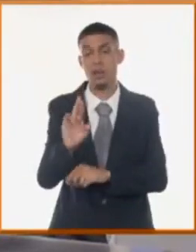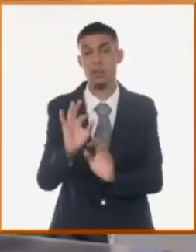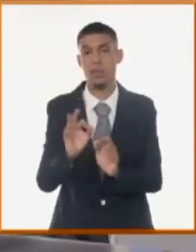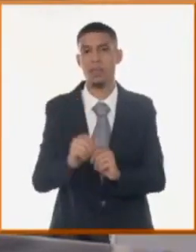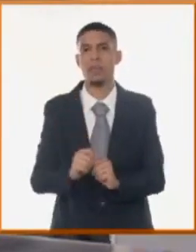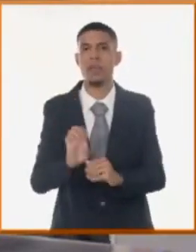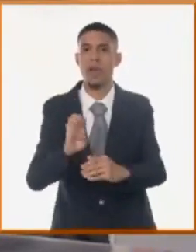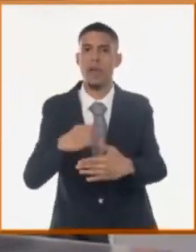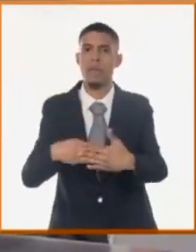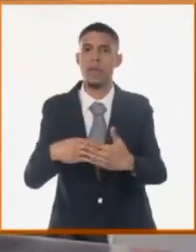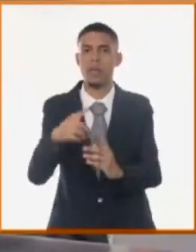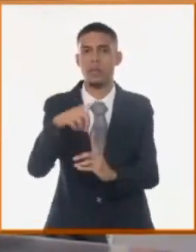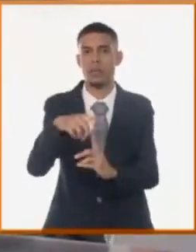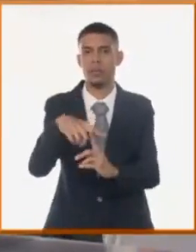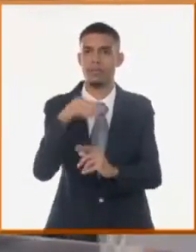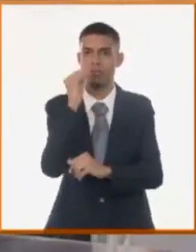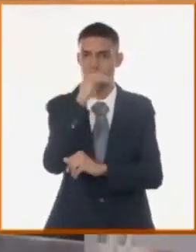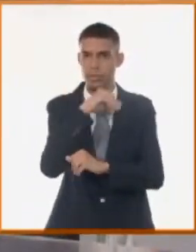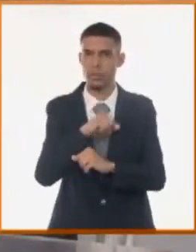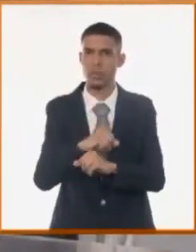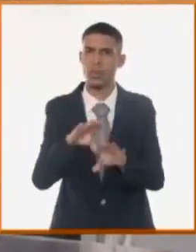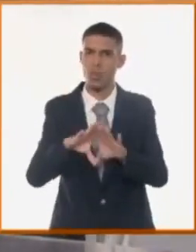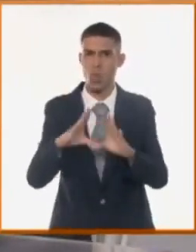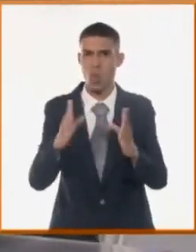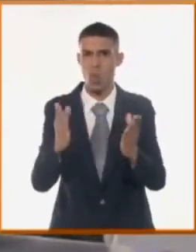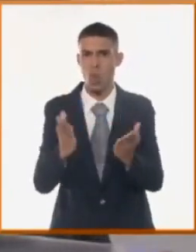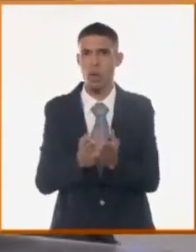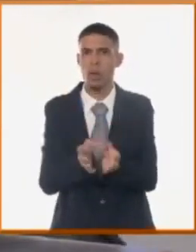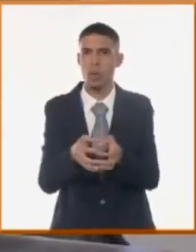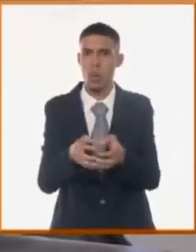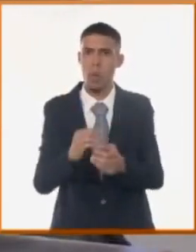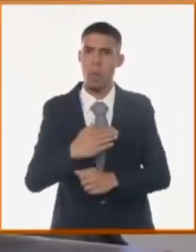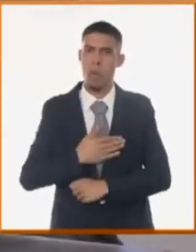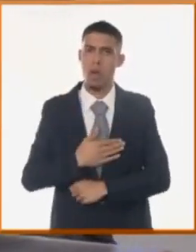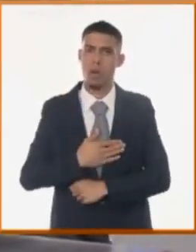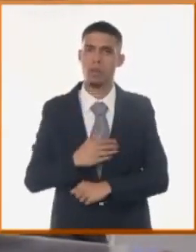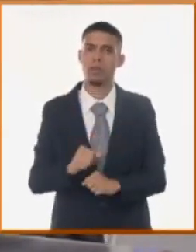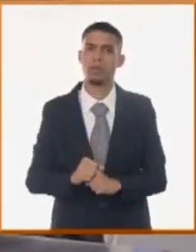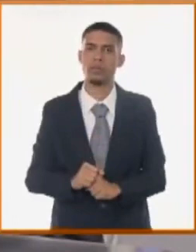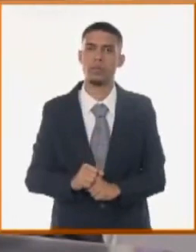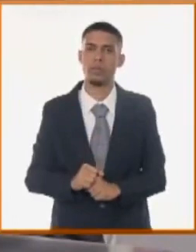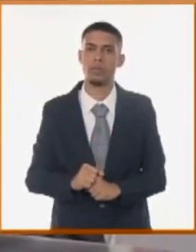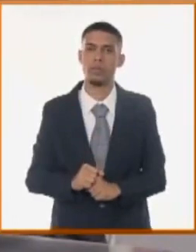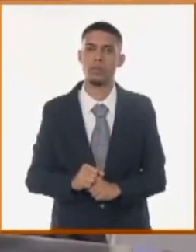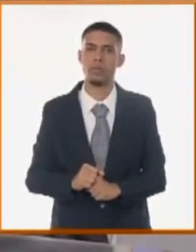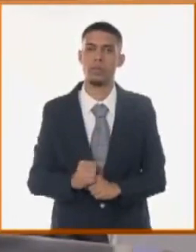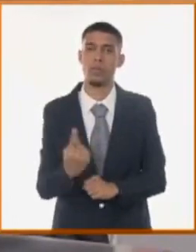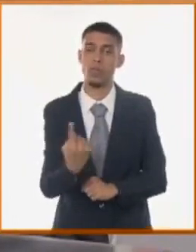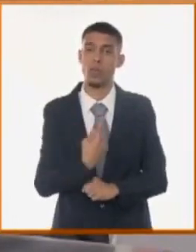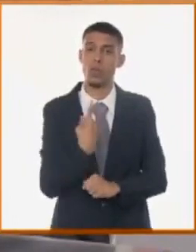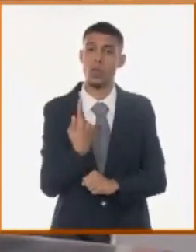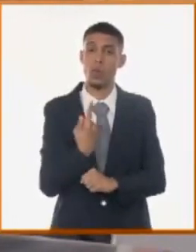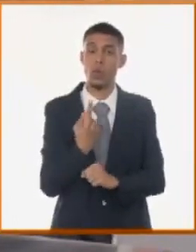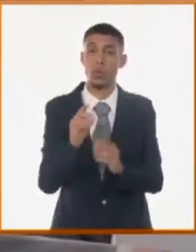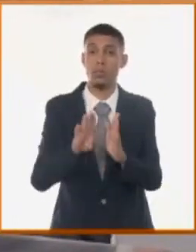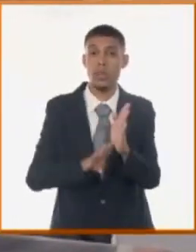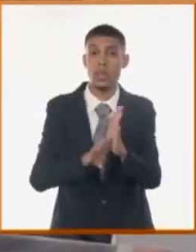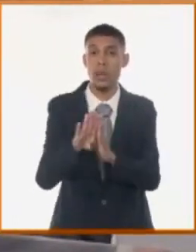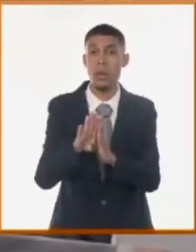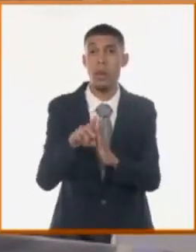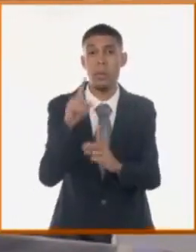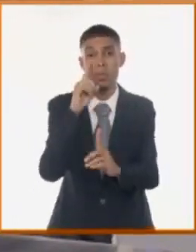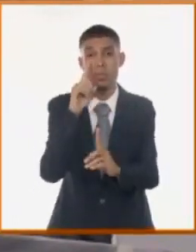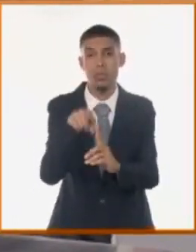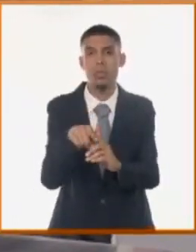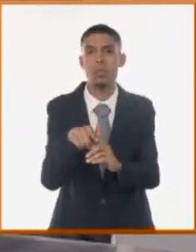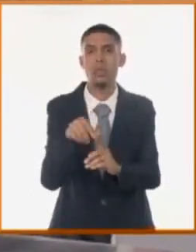tecnológica, como somos todas las del grupo, basamos precisamente nuestro desarrollo, pensando no solamente en el